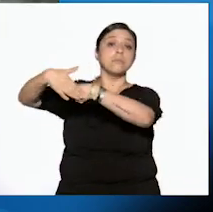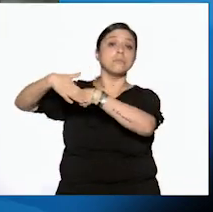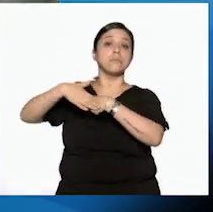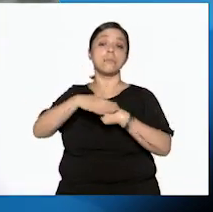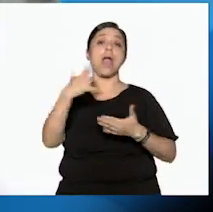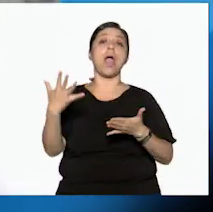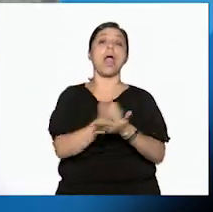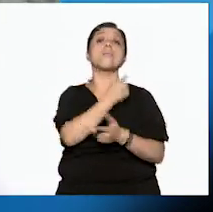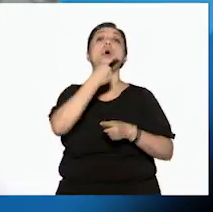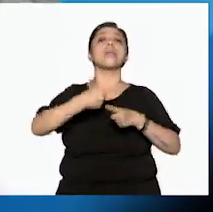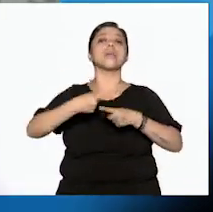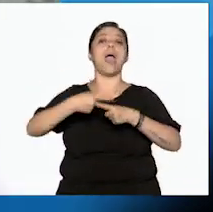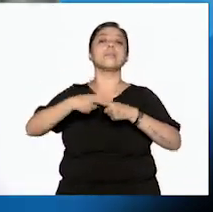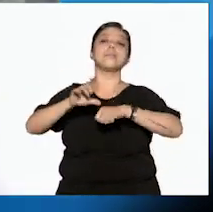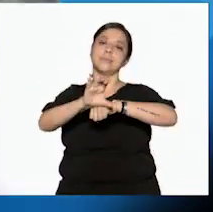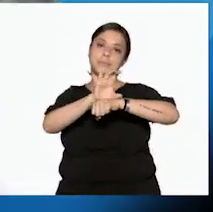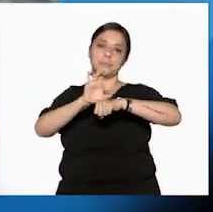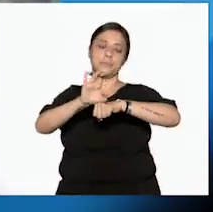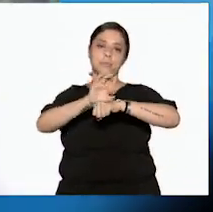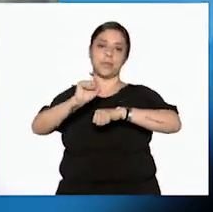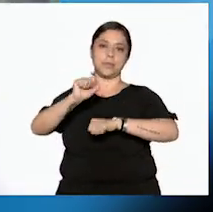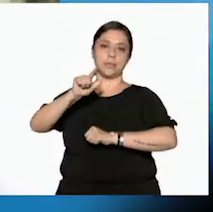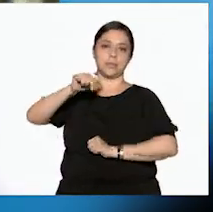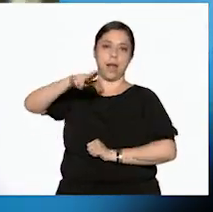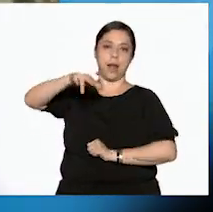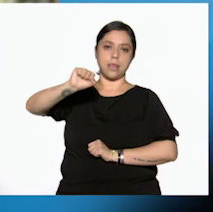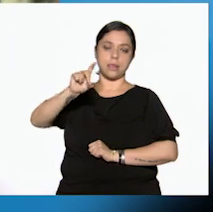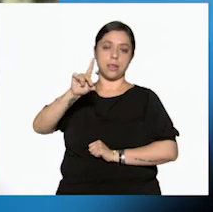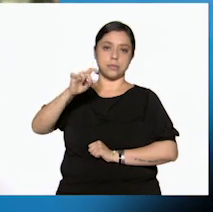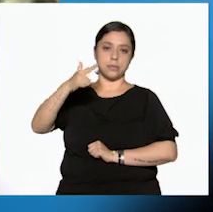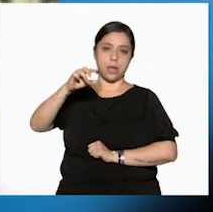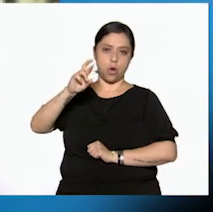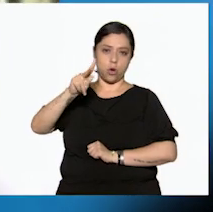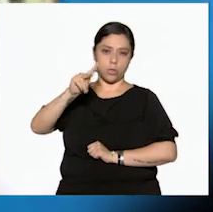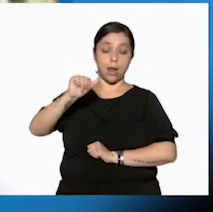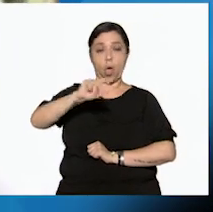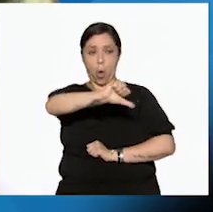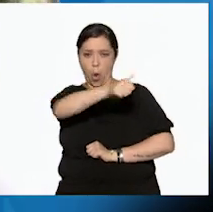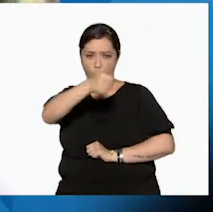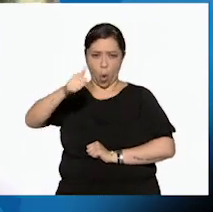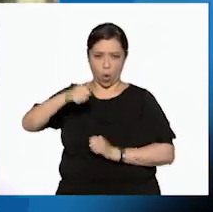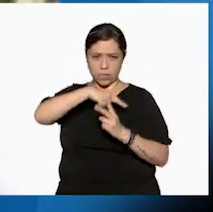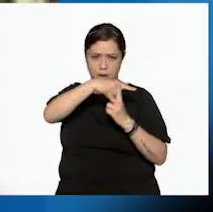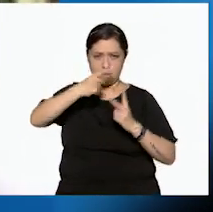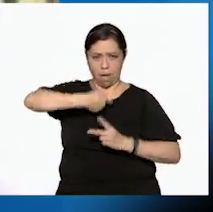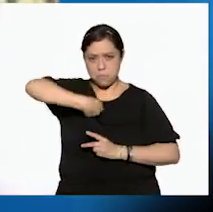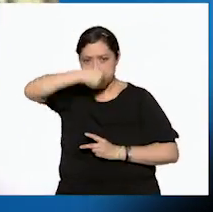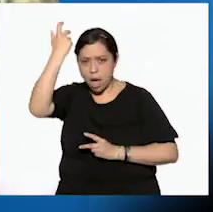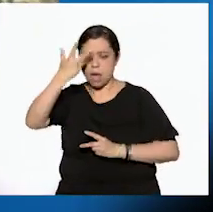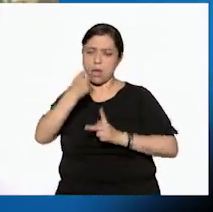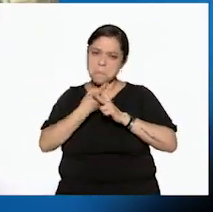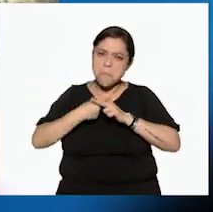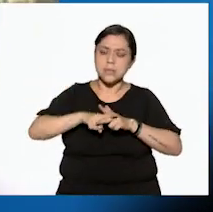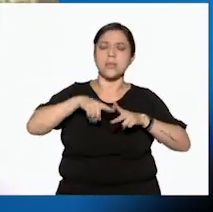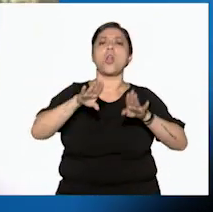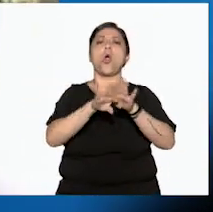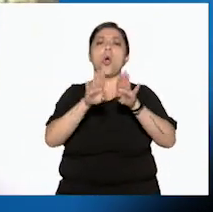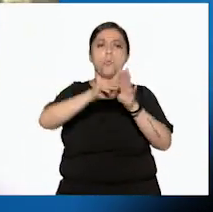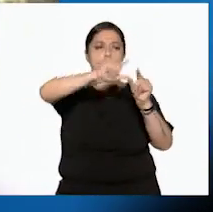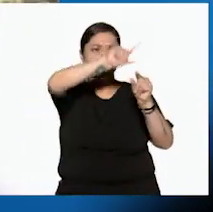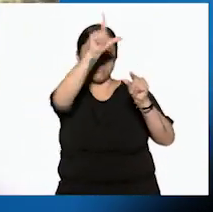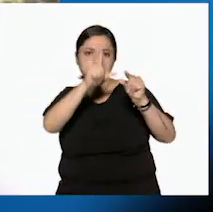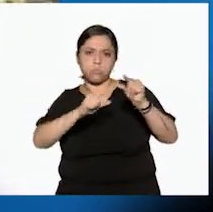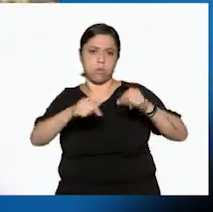candidato ganador era Carlos Salinas de Gortari. Los otros candidatos iniciaron una movilización a lo largo y ancho de